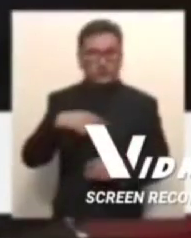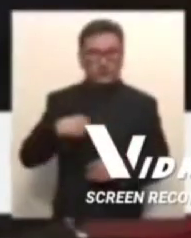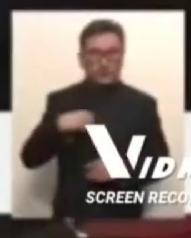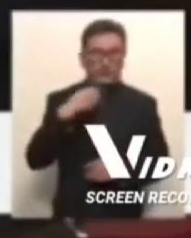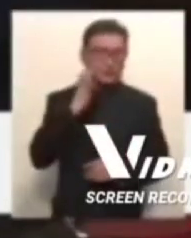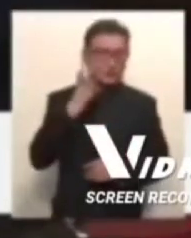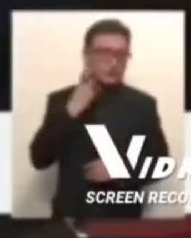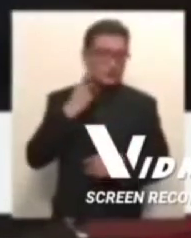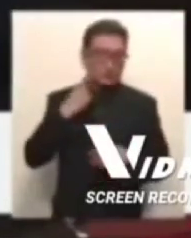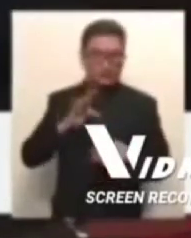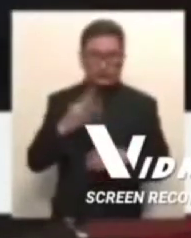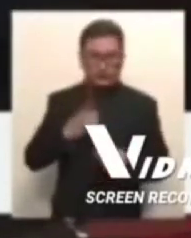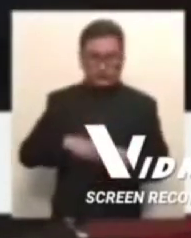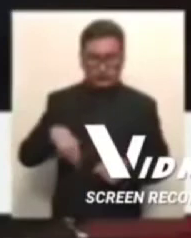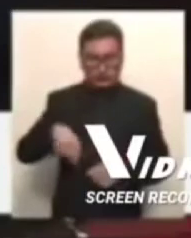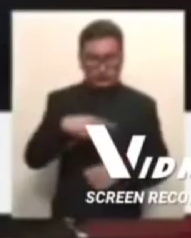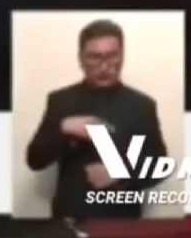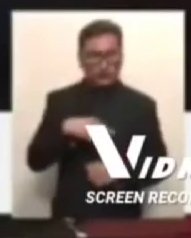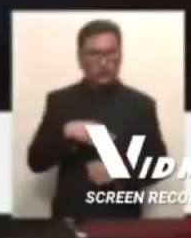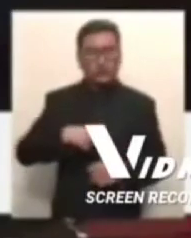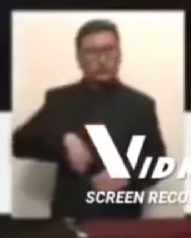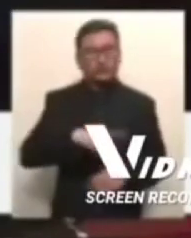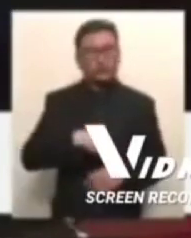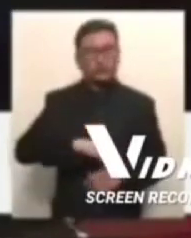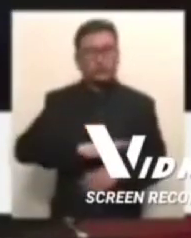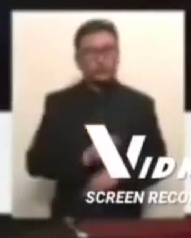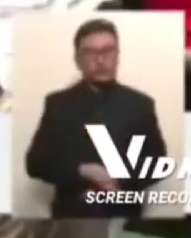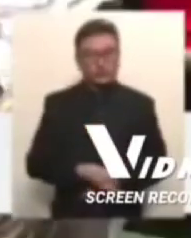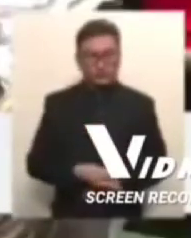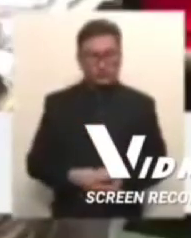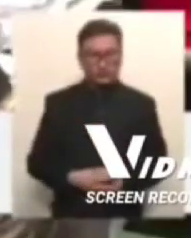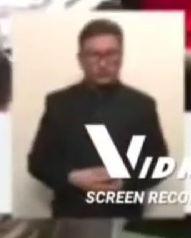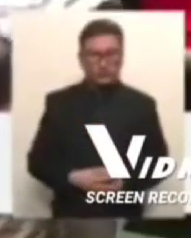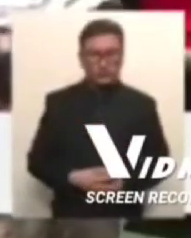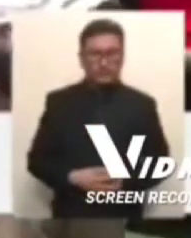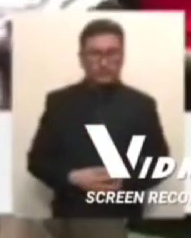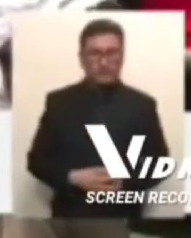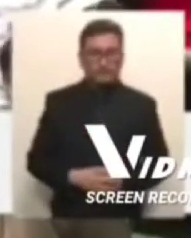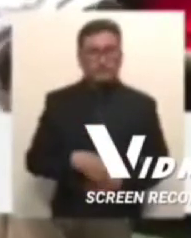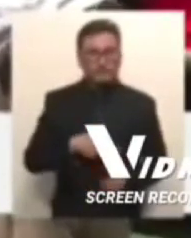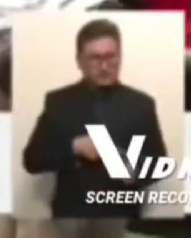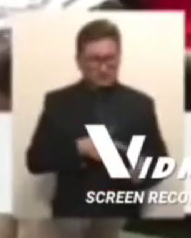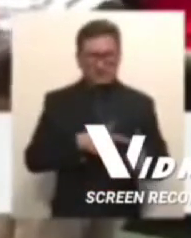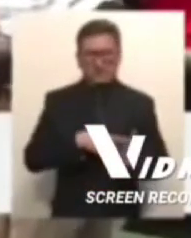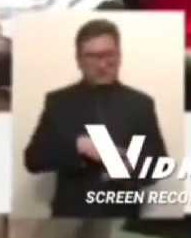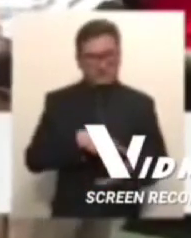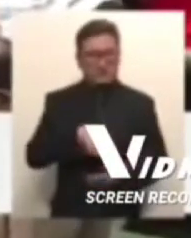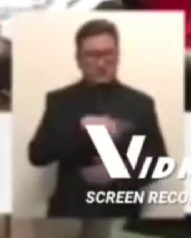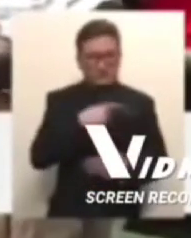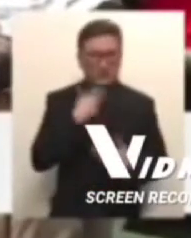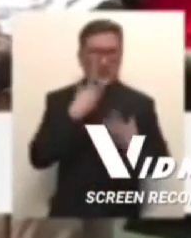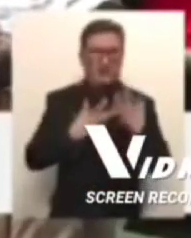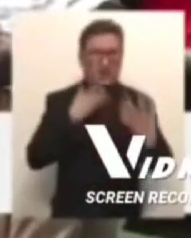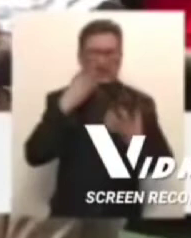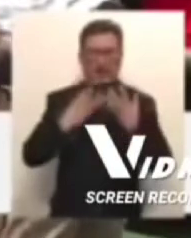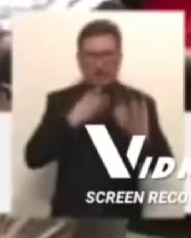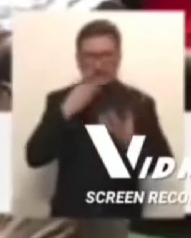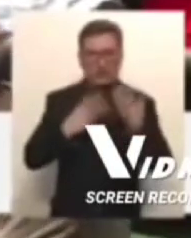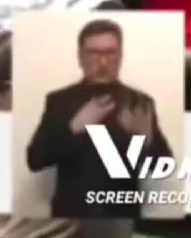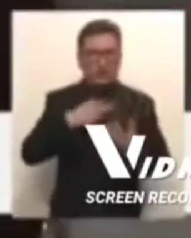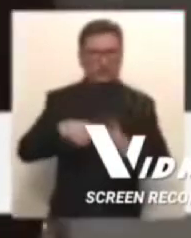legislador federal y no se los vamos a tolerar. Sigan brincando como chinicuiles en